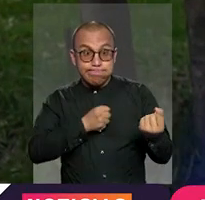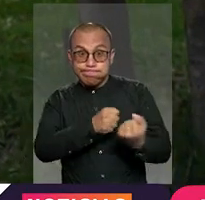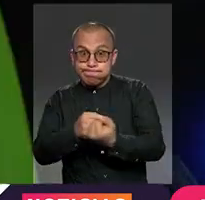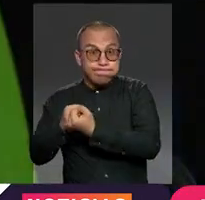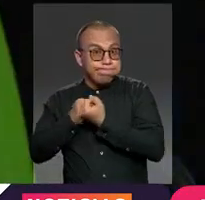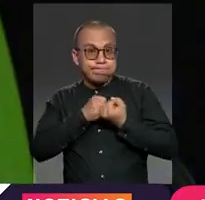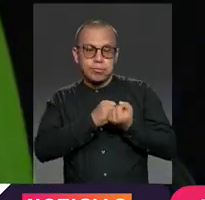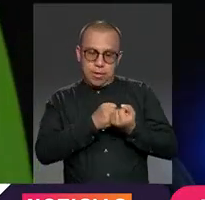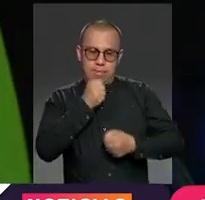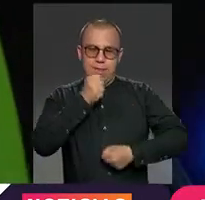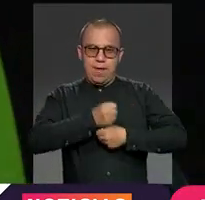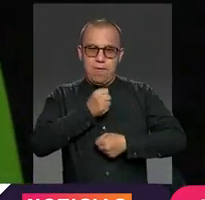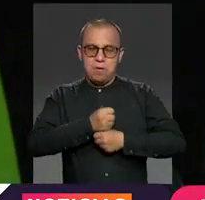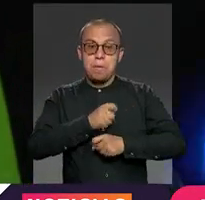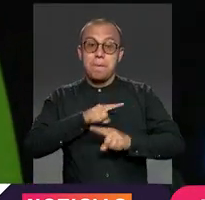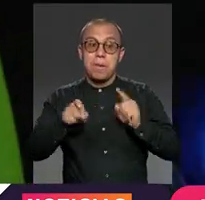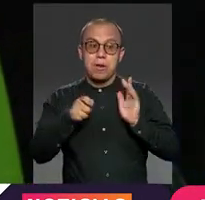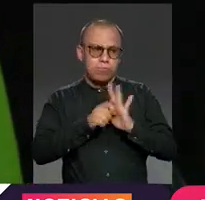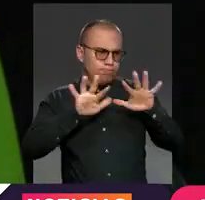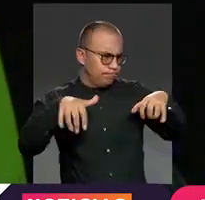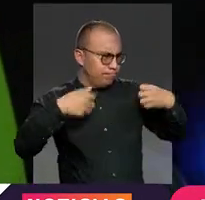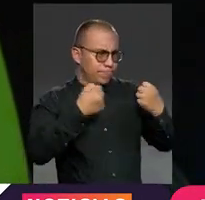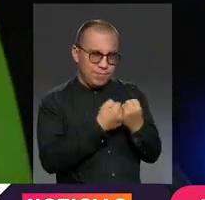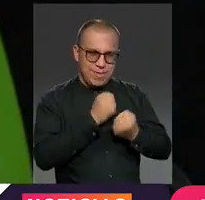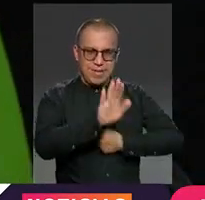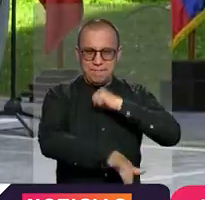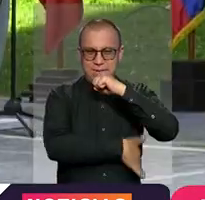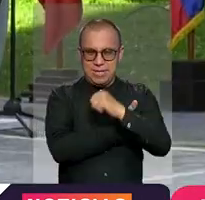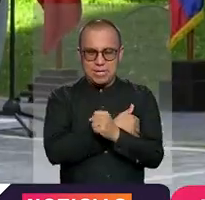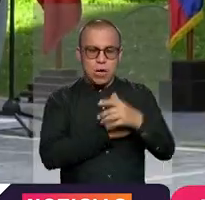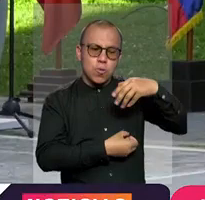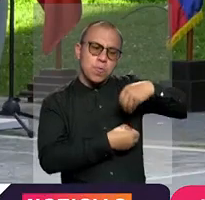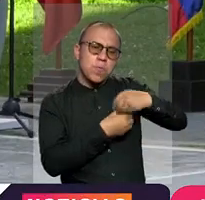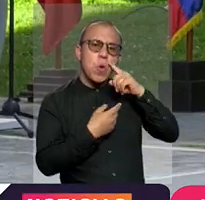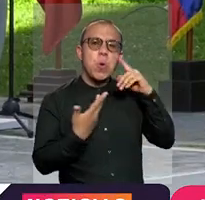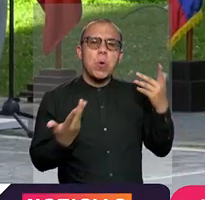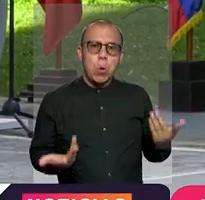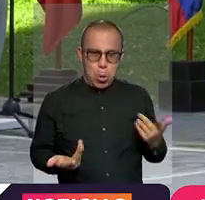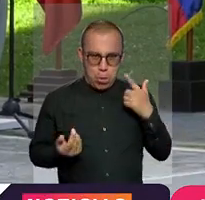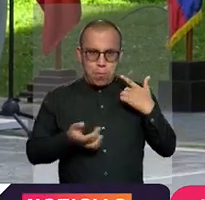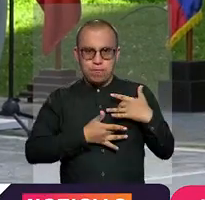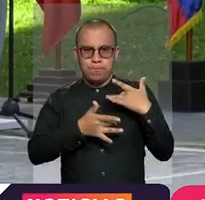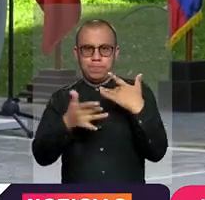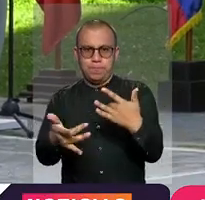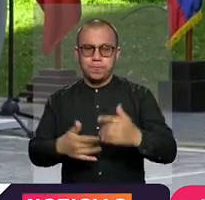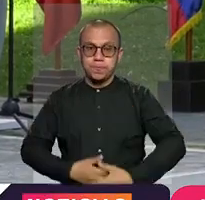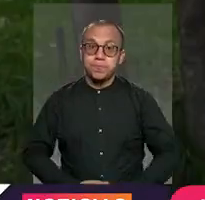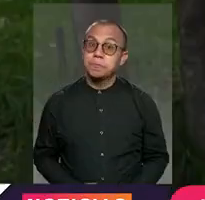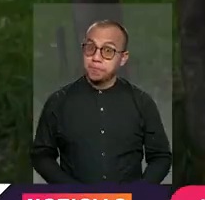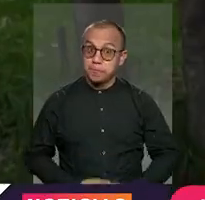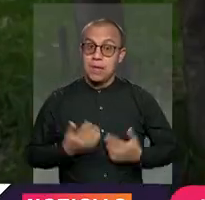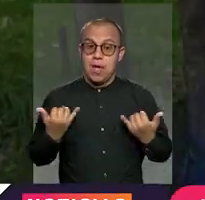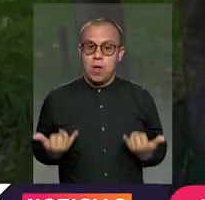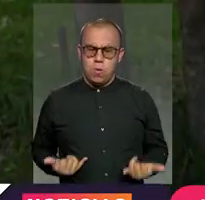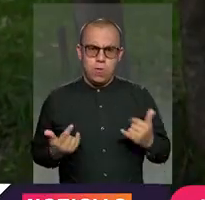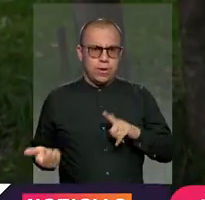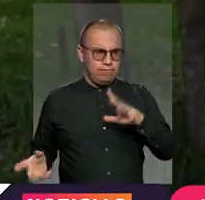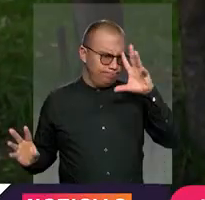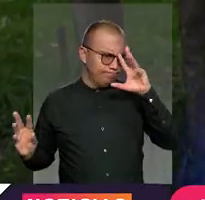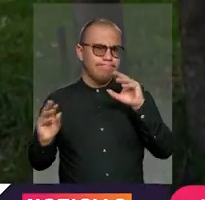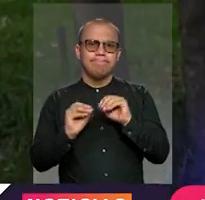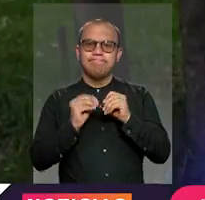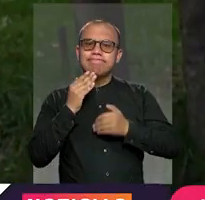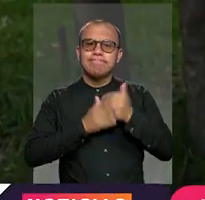la labor de los uniformados. En alianza con el Ministerio de Interior, los equipos serán donados. La mandataria informó que ya está acordada